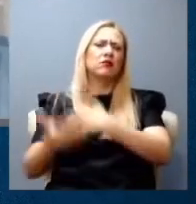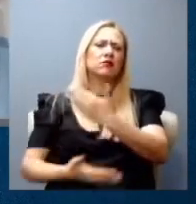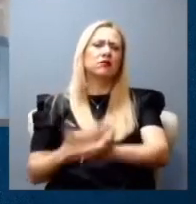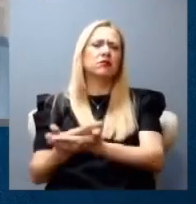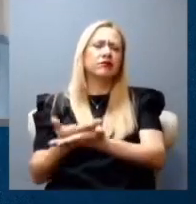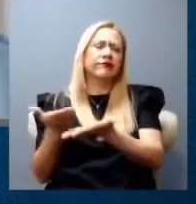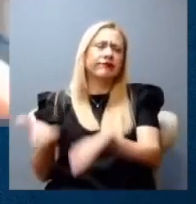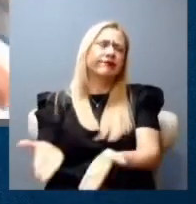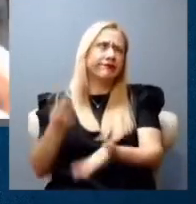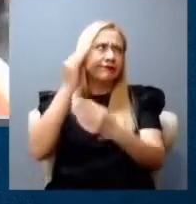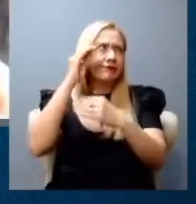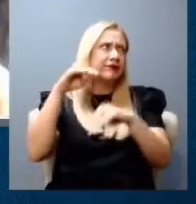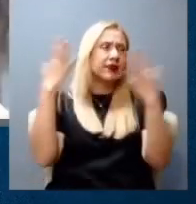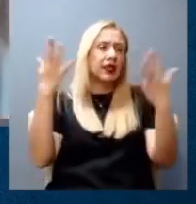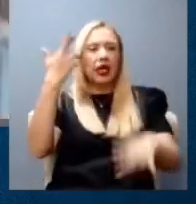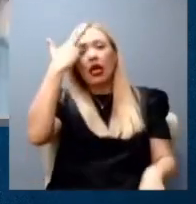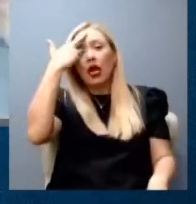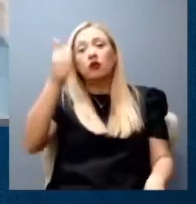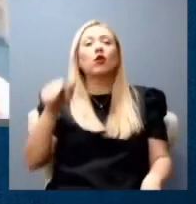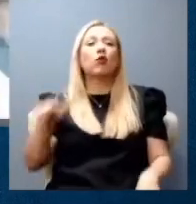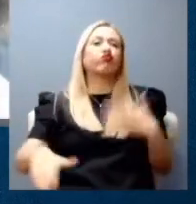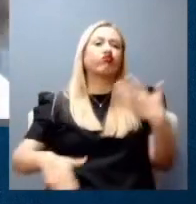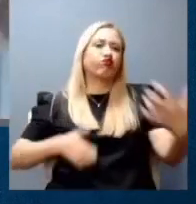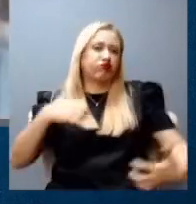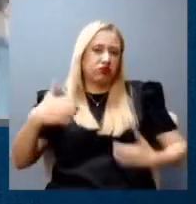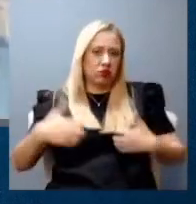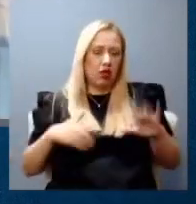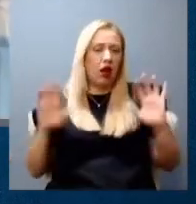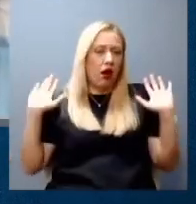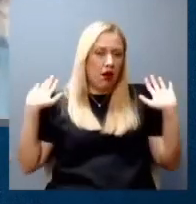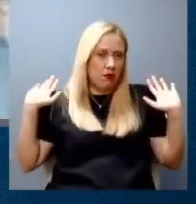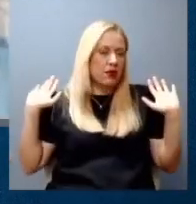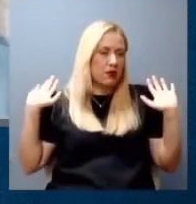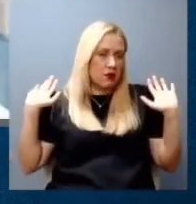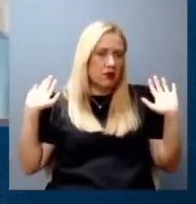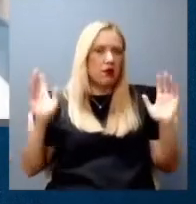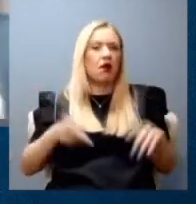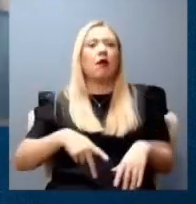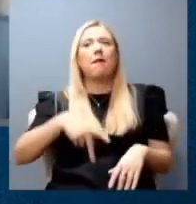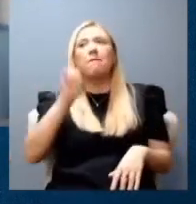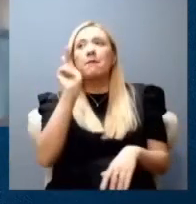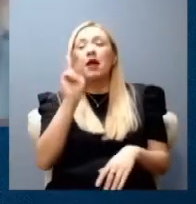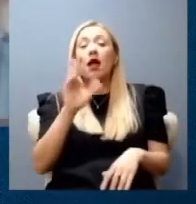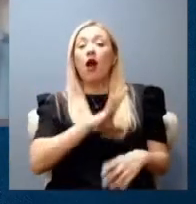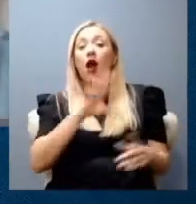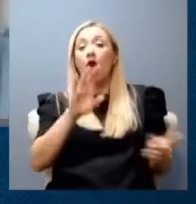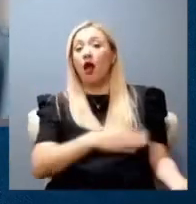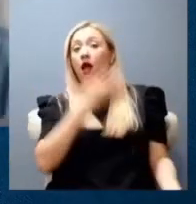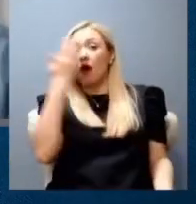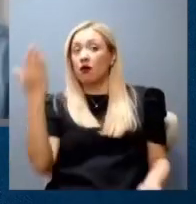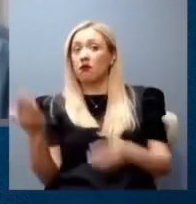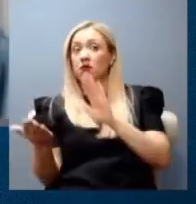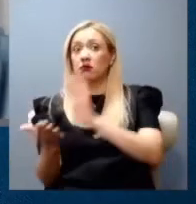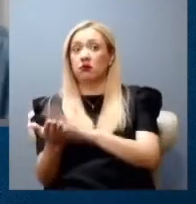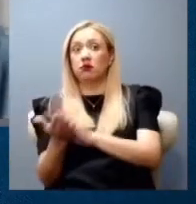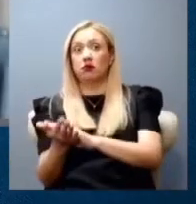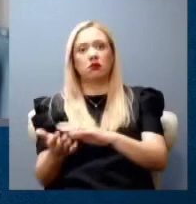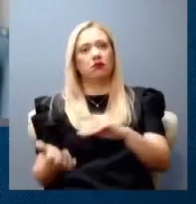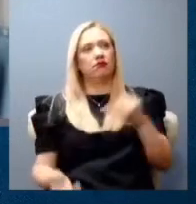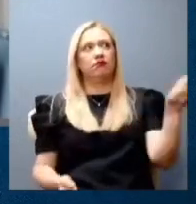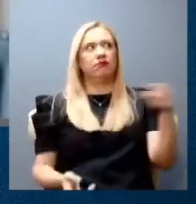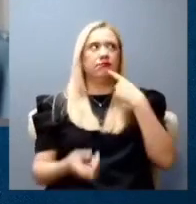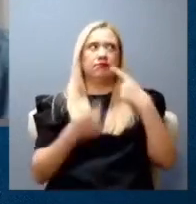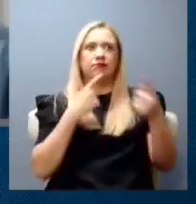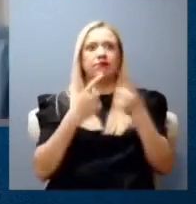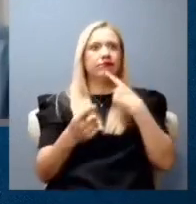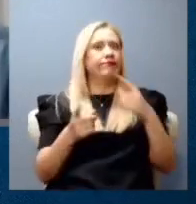negociación de las FARC. Entonces, tenemos un componente muy robusto de amnistía, pero al mismo tiempo se acordó un